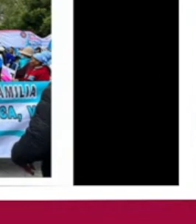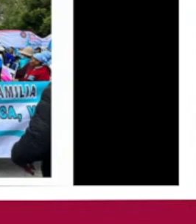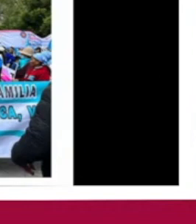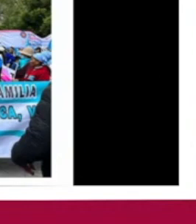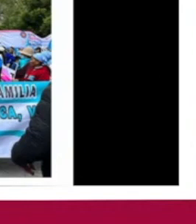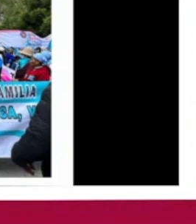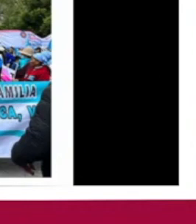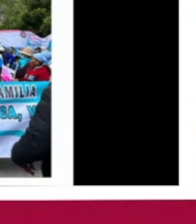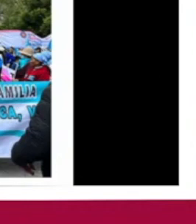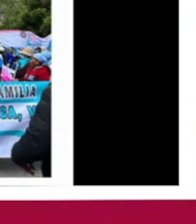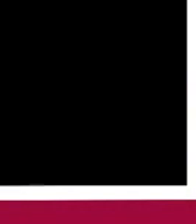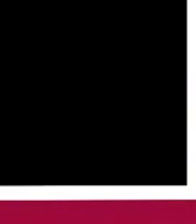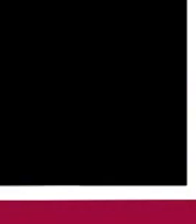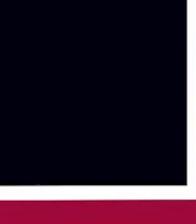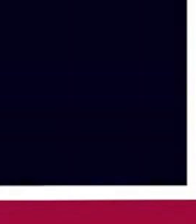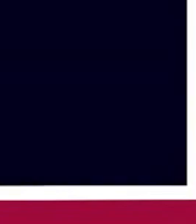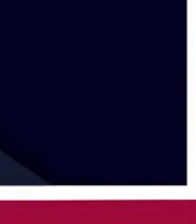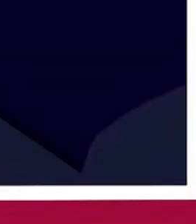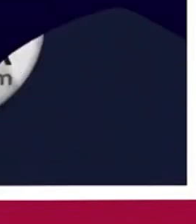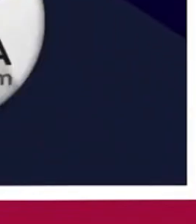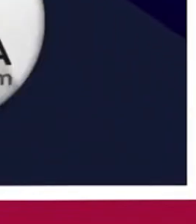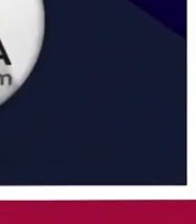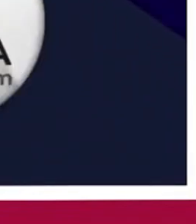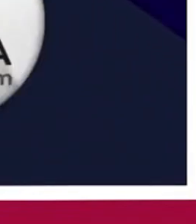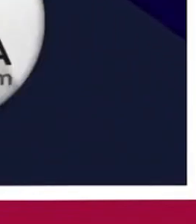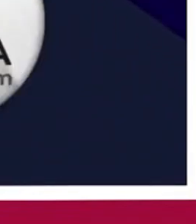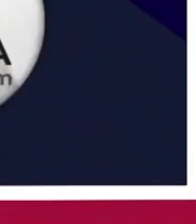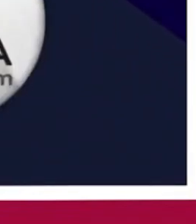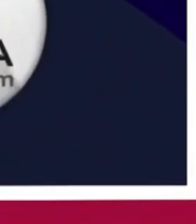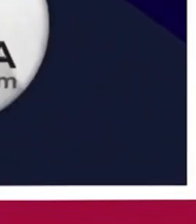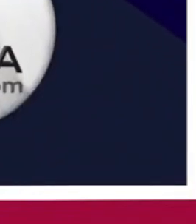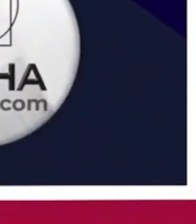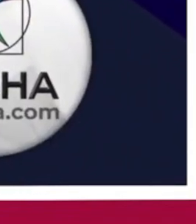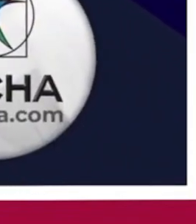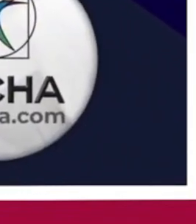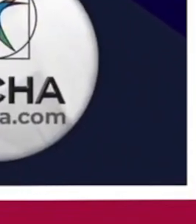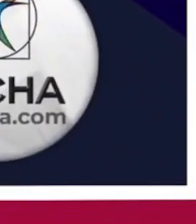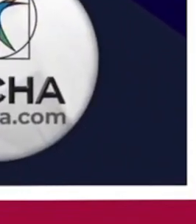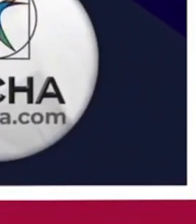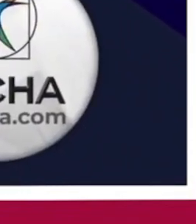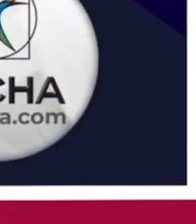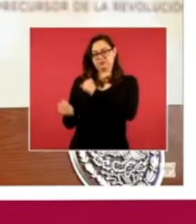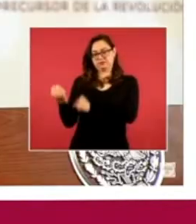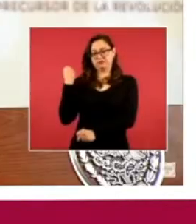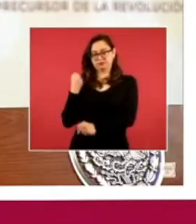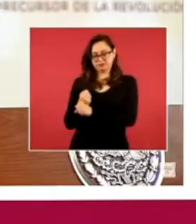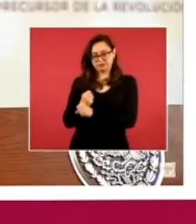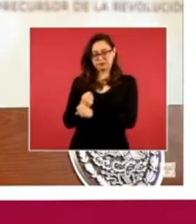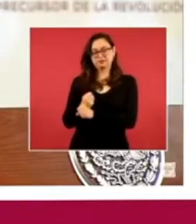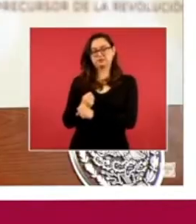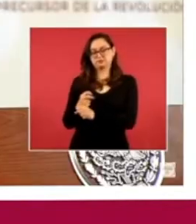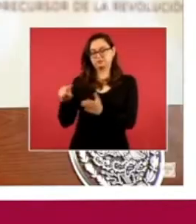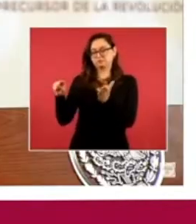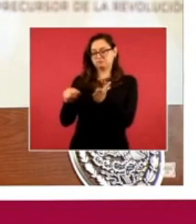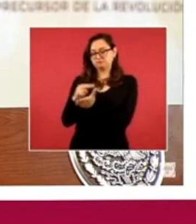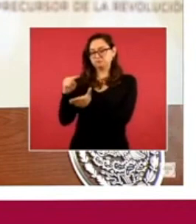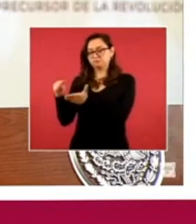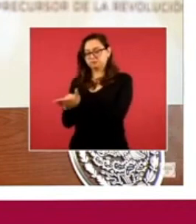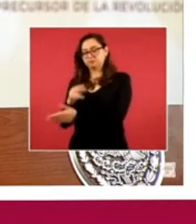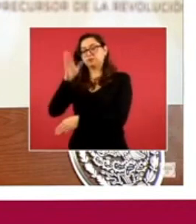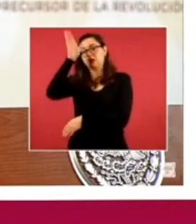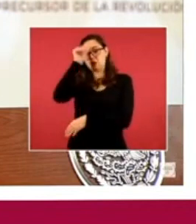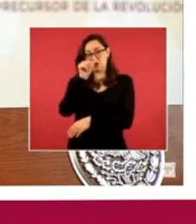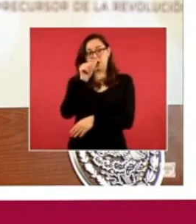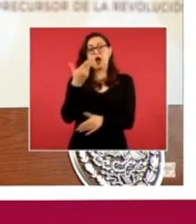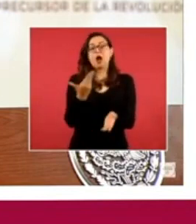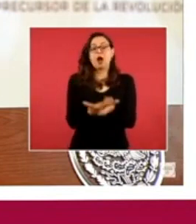más tranquilos. La 3. El presidente López Obrador afirmó que sería ilegal la existencia de un acuerdo entre el